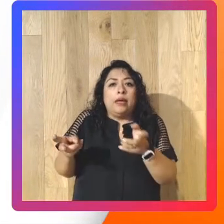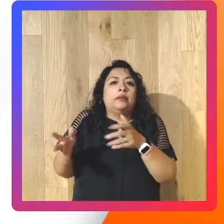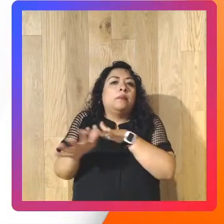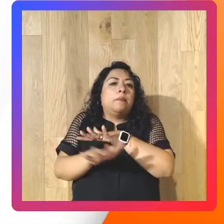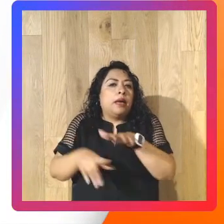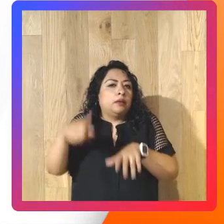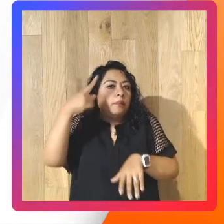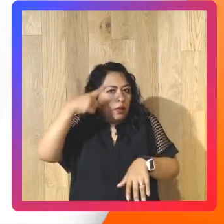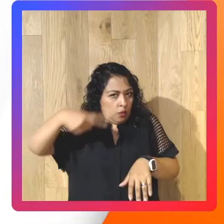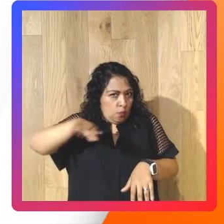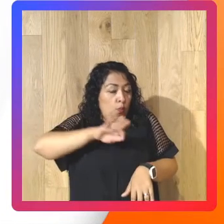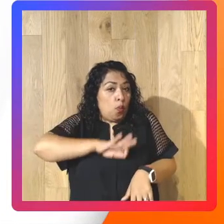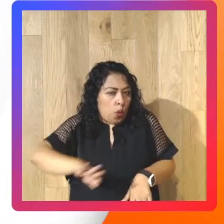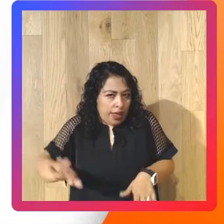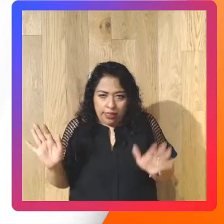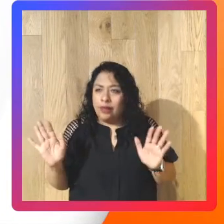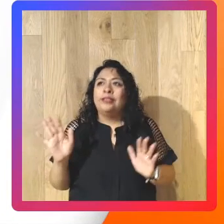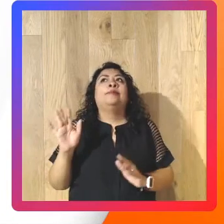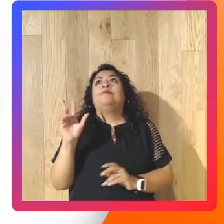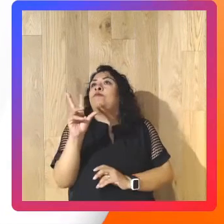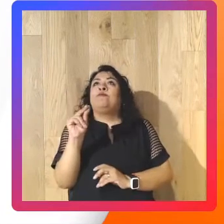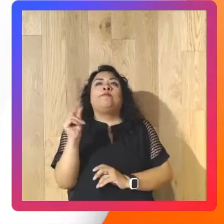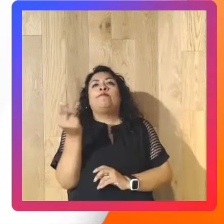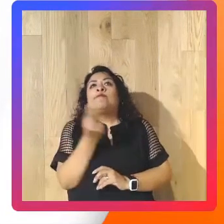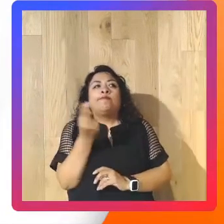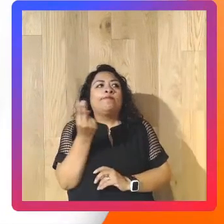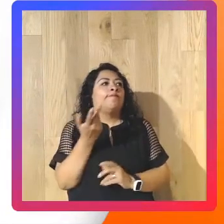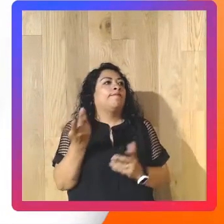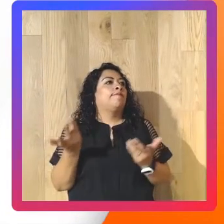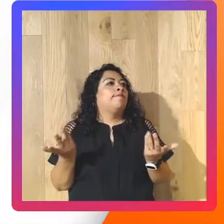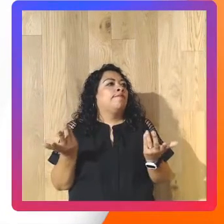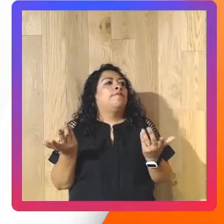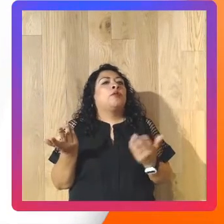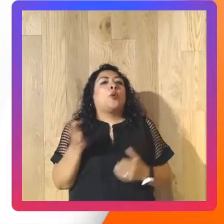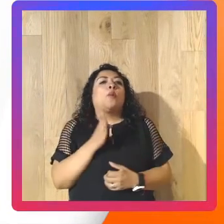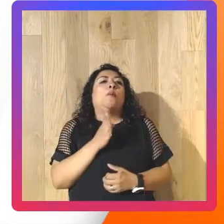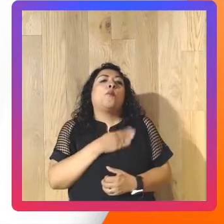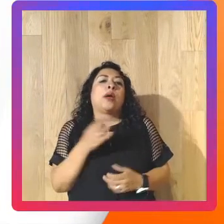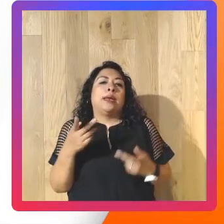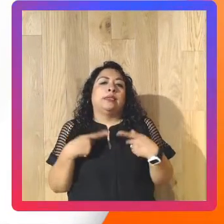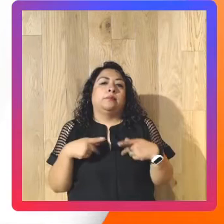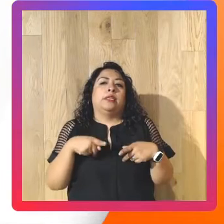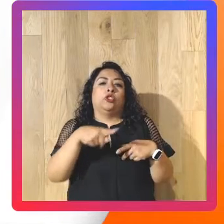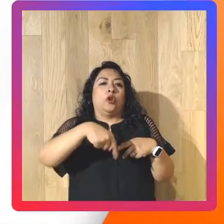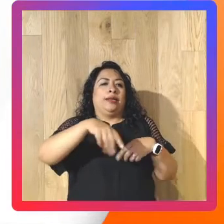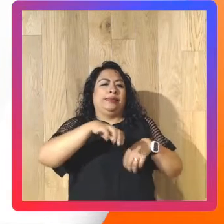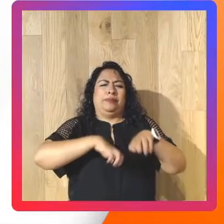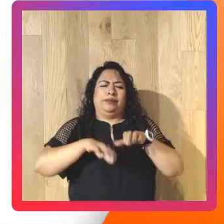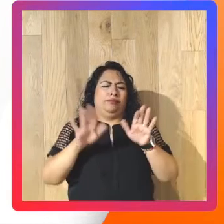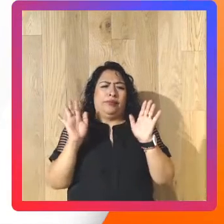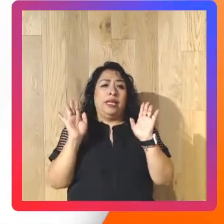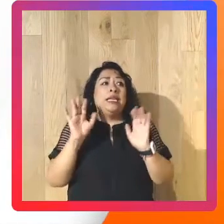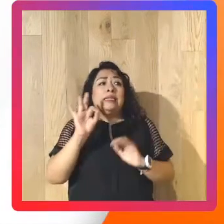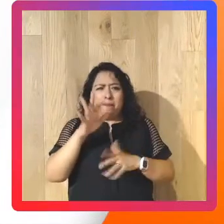básicos para que puedan hacerlo. No necesariamente hacer buenas personas de los empresarios que tenemos.